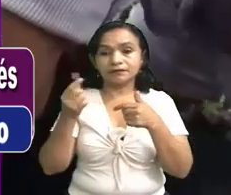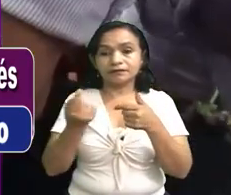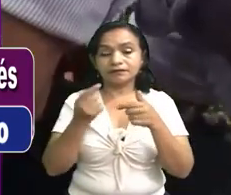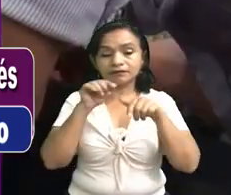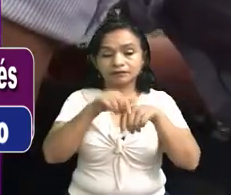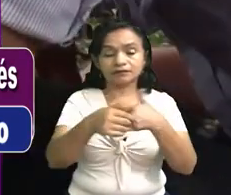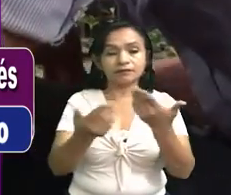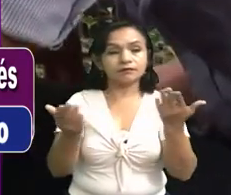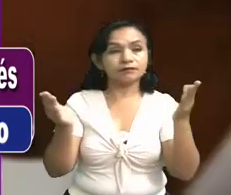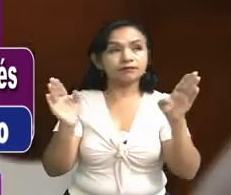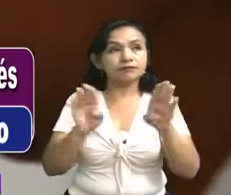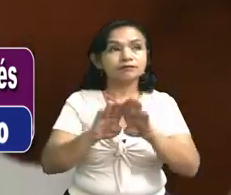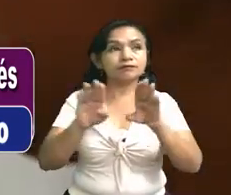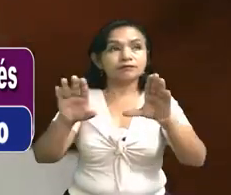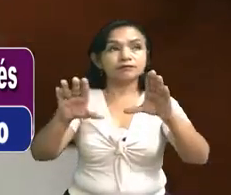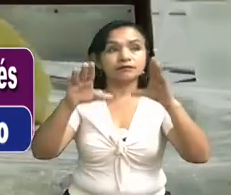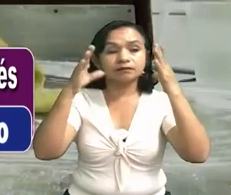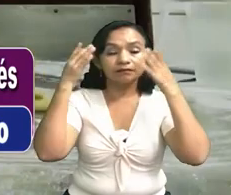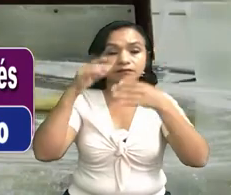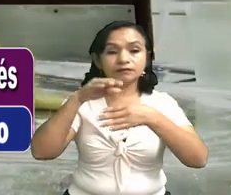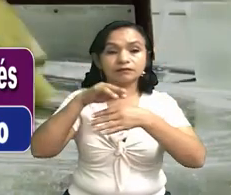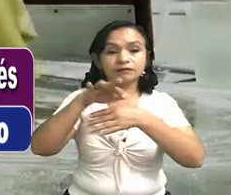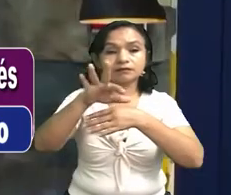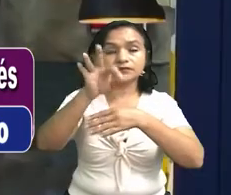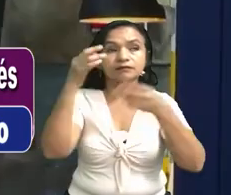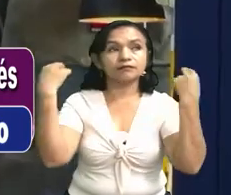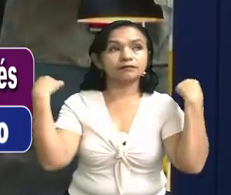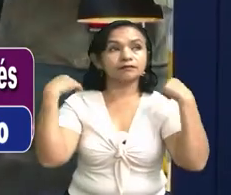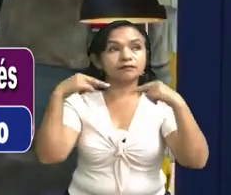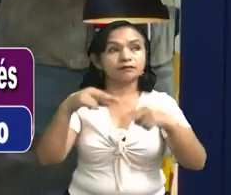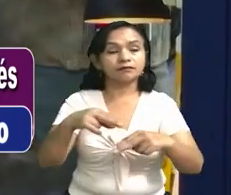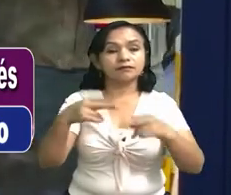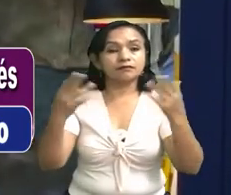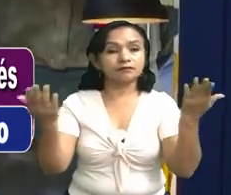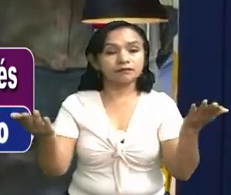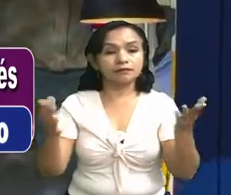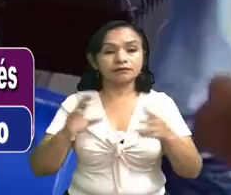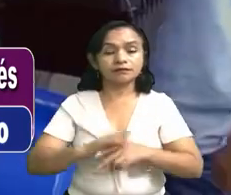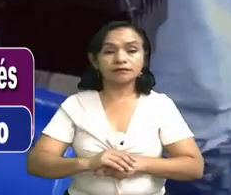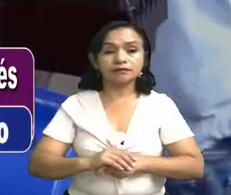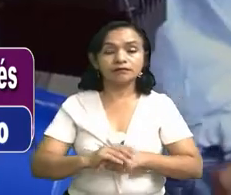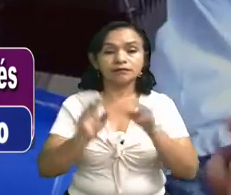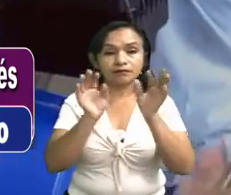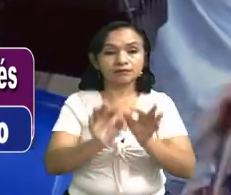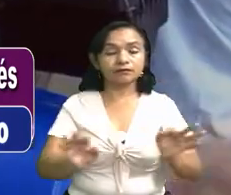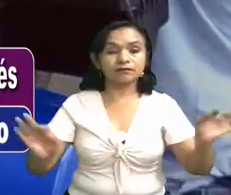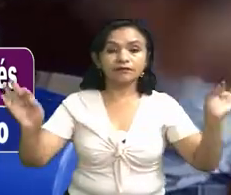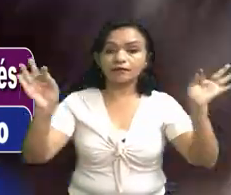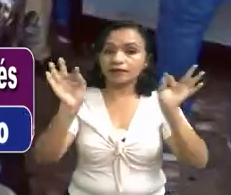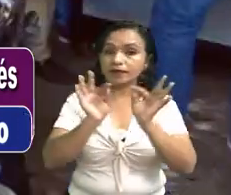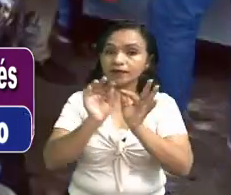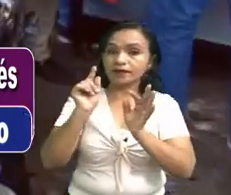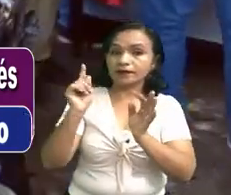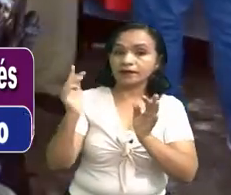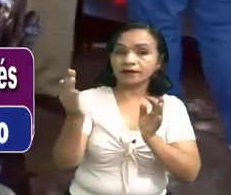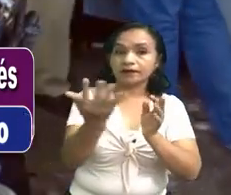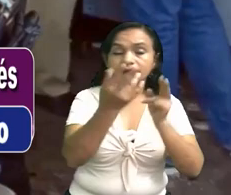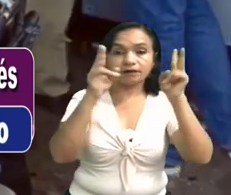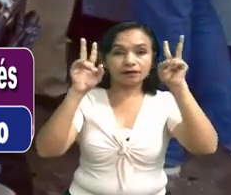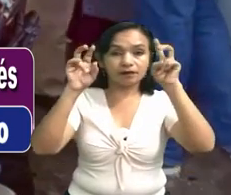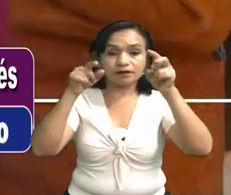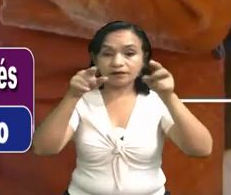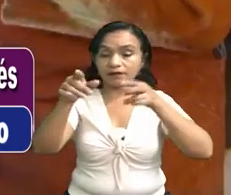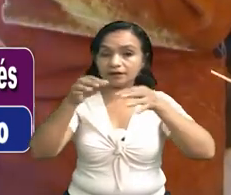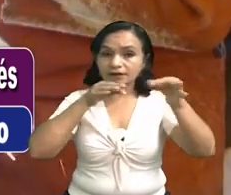las aulas de clase y las oficinas de docentes y administrativos. Y es muy importante todo ese aspecto que usted menciona,